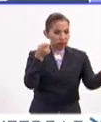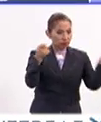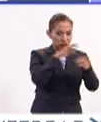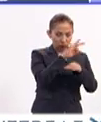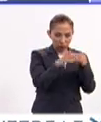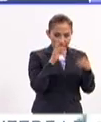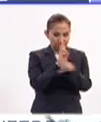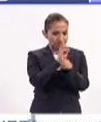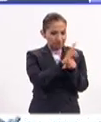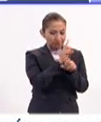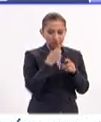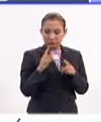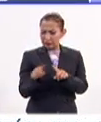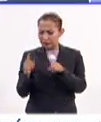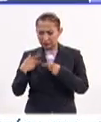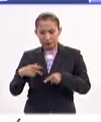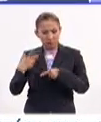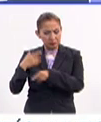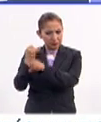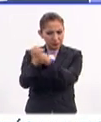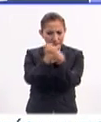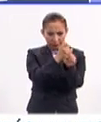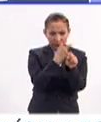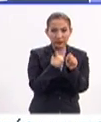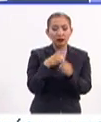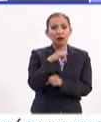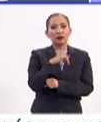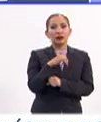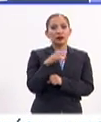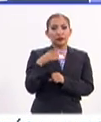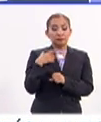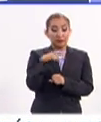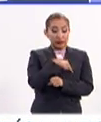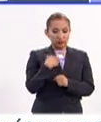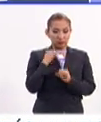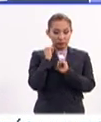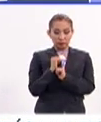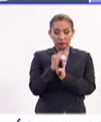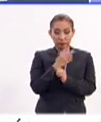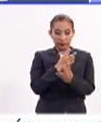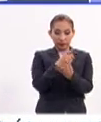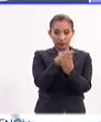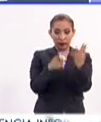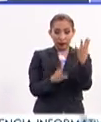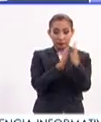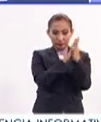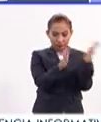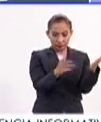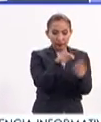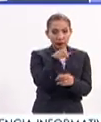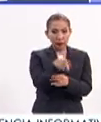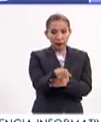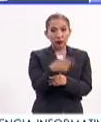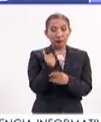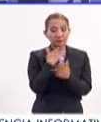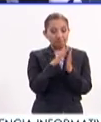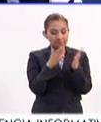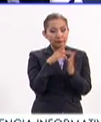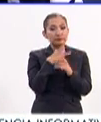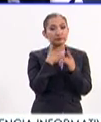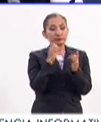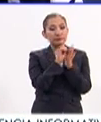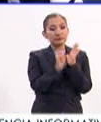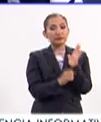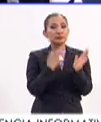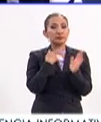la obra, eran muchos investigadores, Blanquel, González Navarro, etcétera, y los 4 libros que publicó sobre el